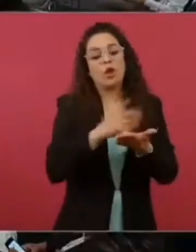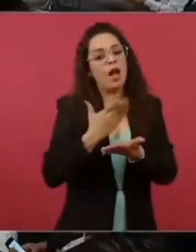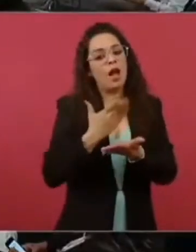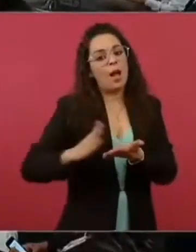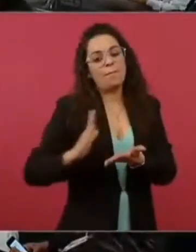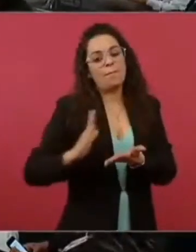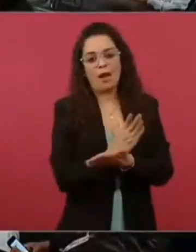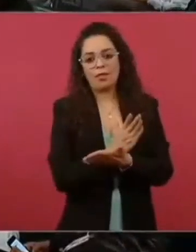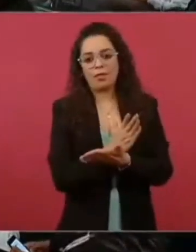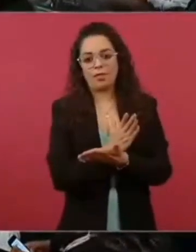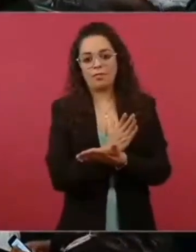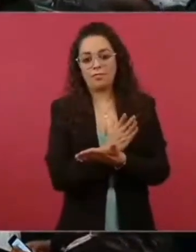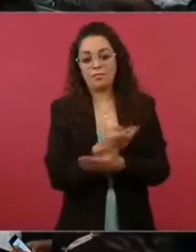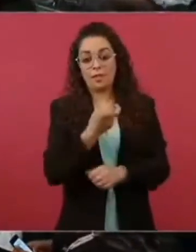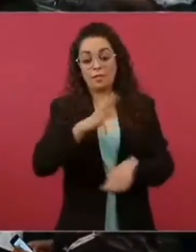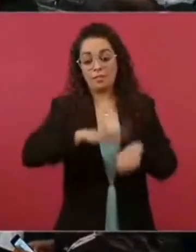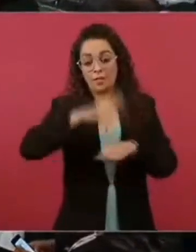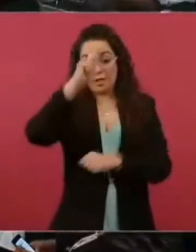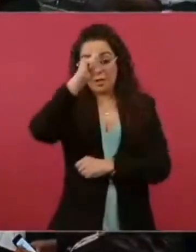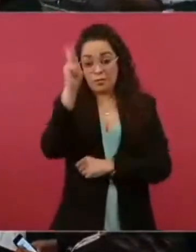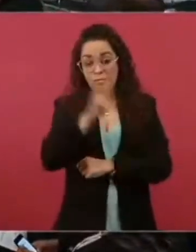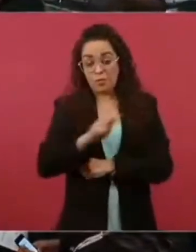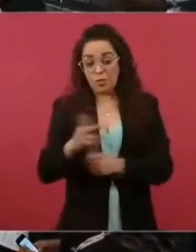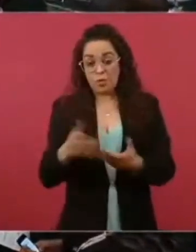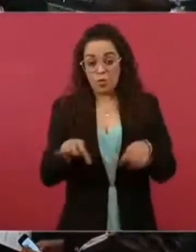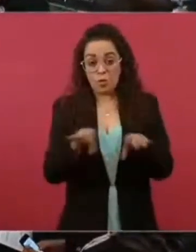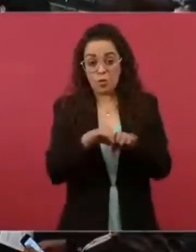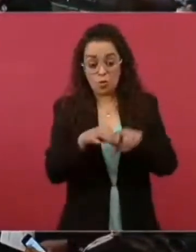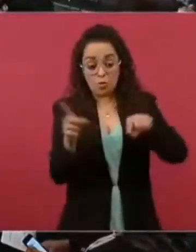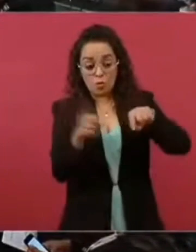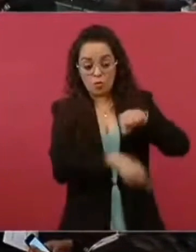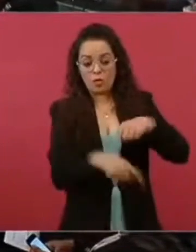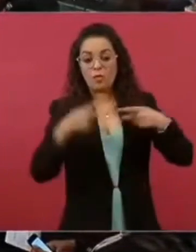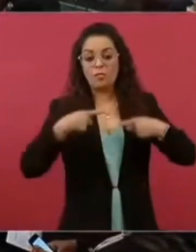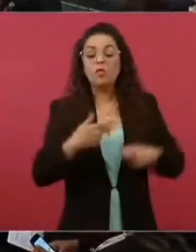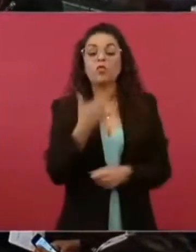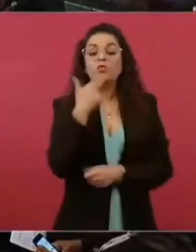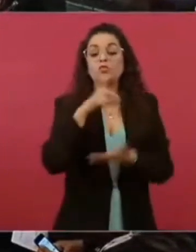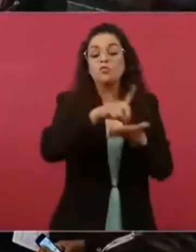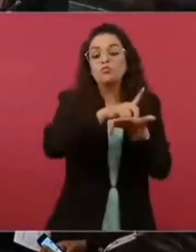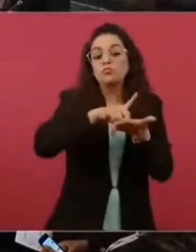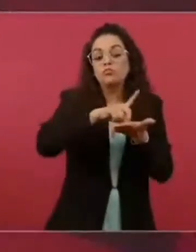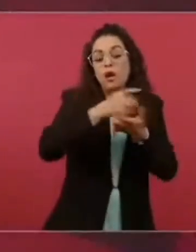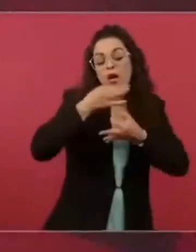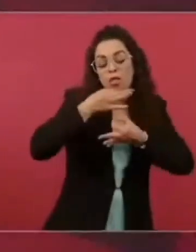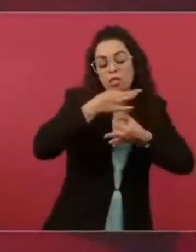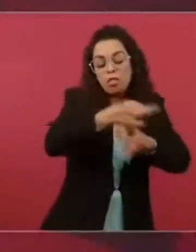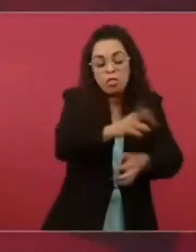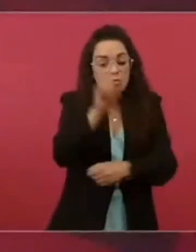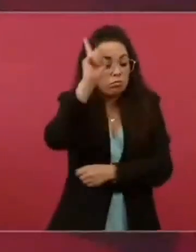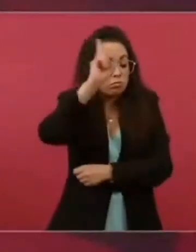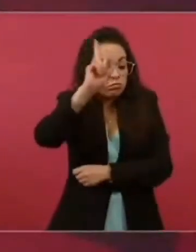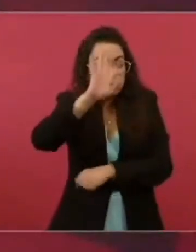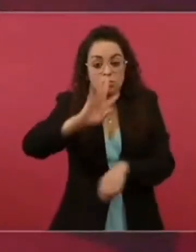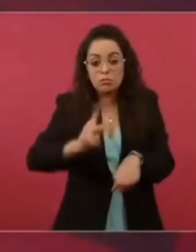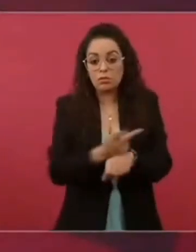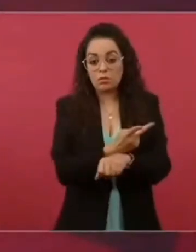más difícil de enfrentar, ya la etapa del consumo. Lo que están